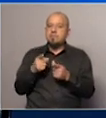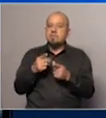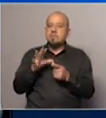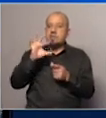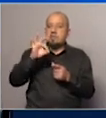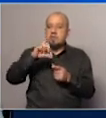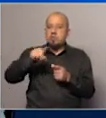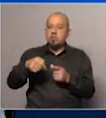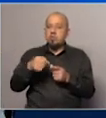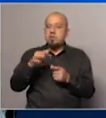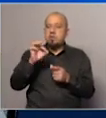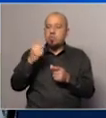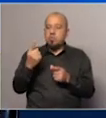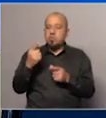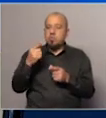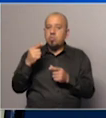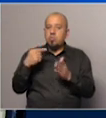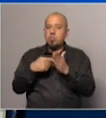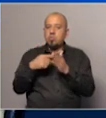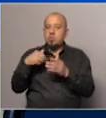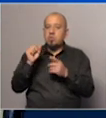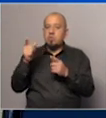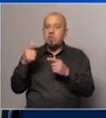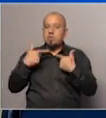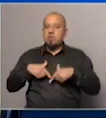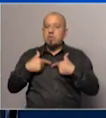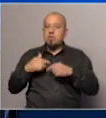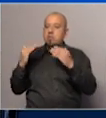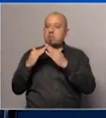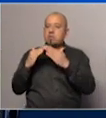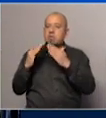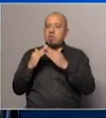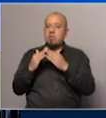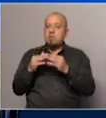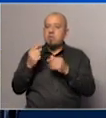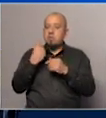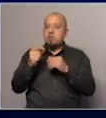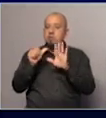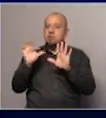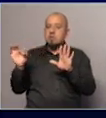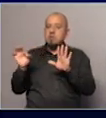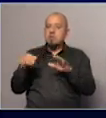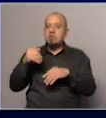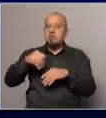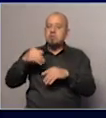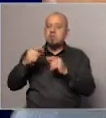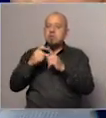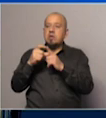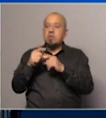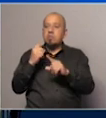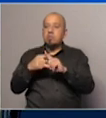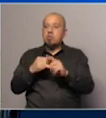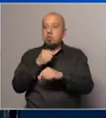0.1 más el ministerio de vivienda se podría ser de 160 millones de dólares por año